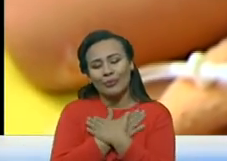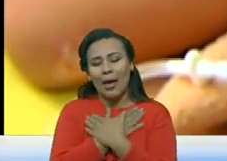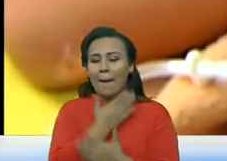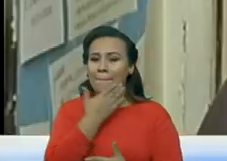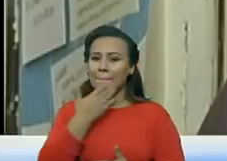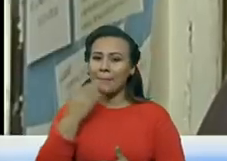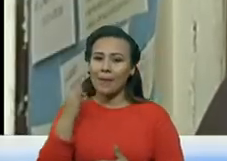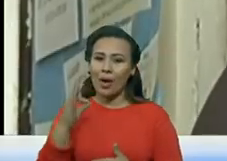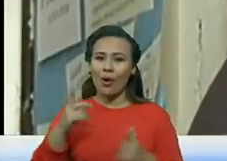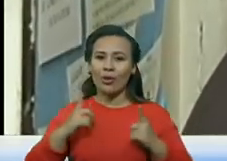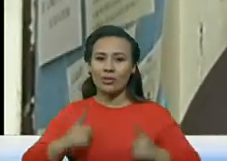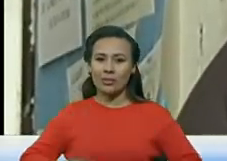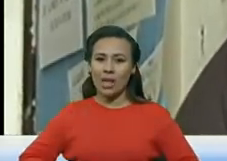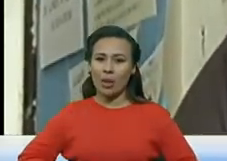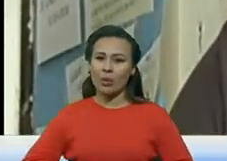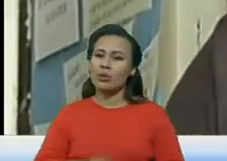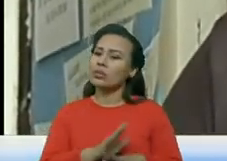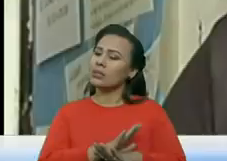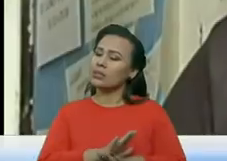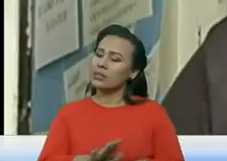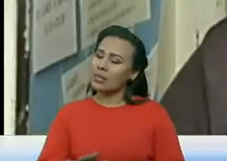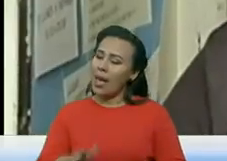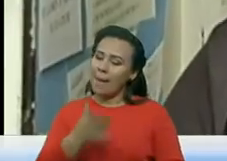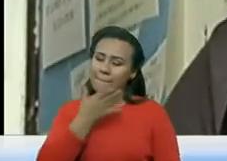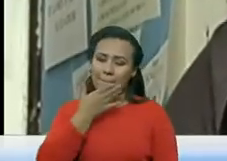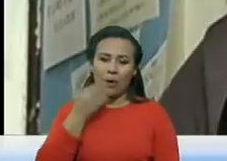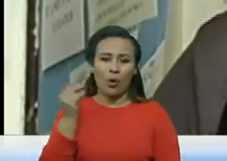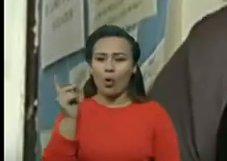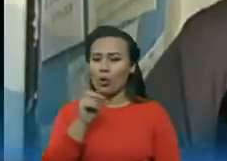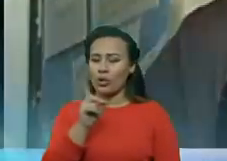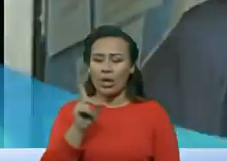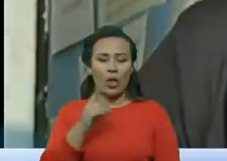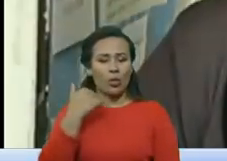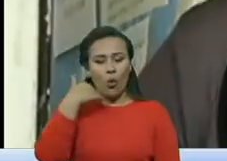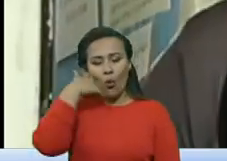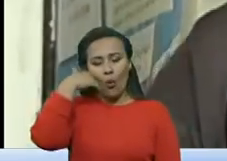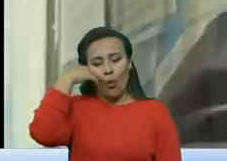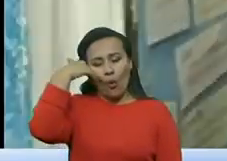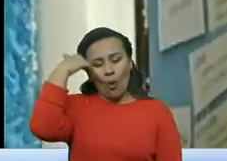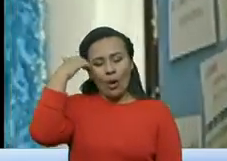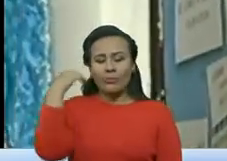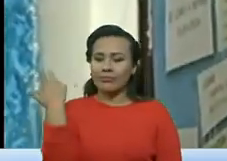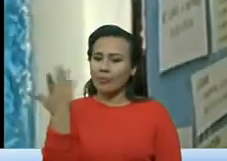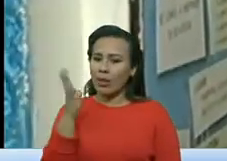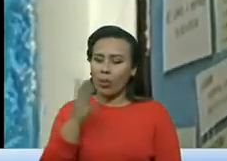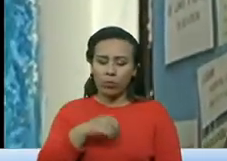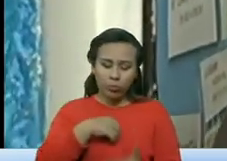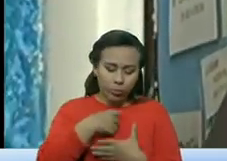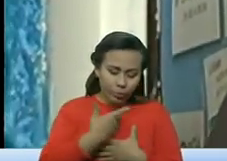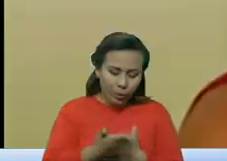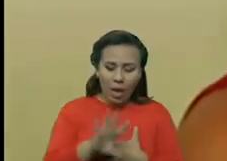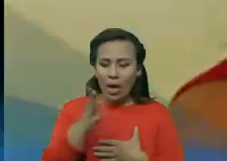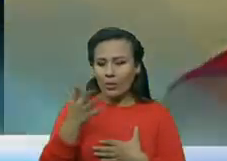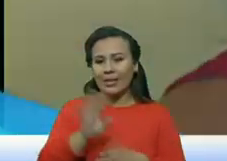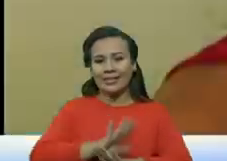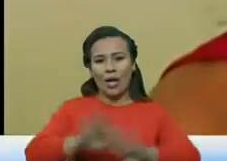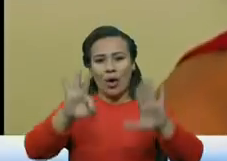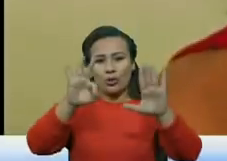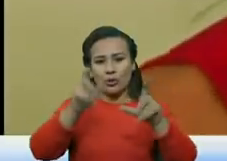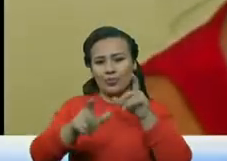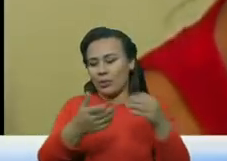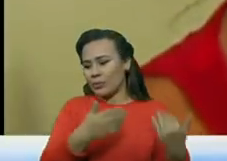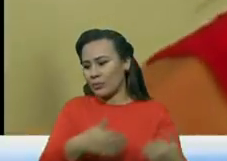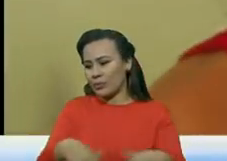mejor de salud. Él ya dice que ya está bien, ya no tiene nada. Sí, la fiebre ya le quitó también de todo. Ya se van de alta como 8. Ella se comió